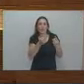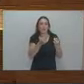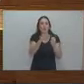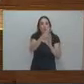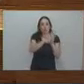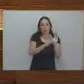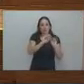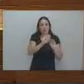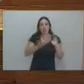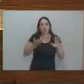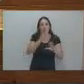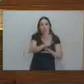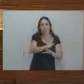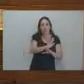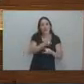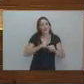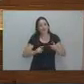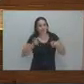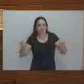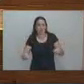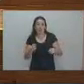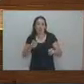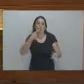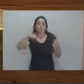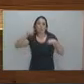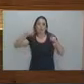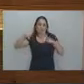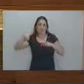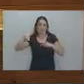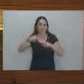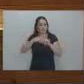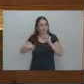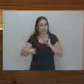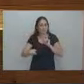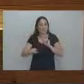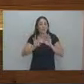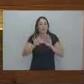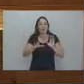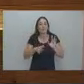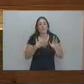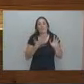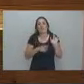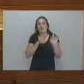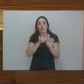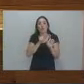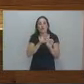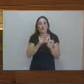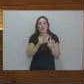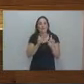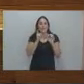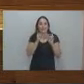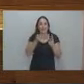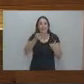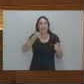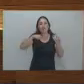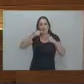programa con la propaganda electoral o con la demagogia. Podemos trata y tiene como objetivo terminar con la demagogia. La demagogia es